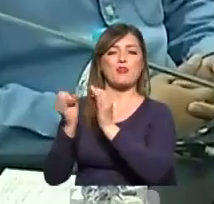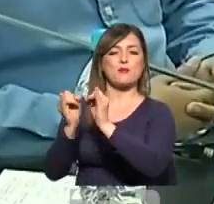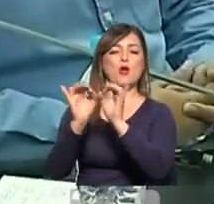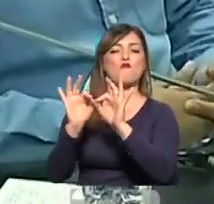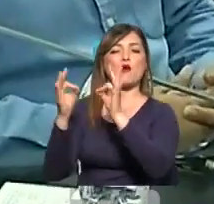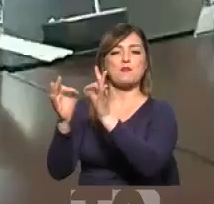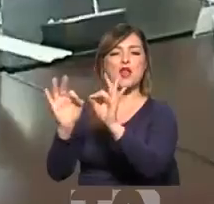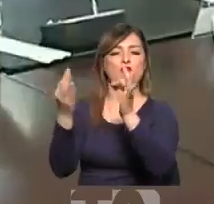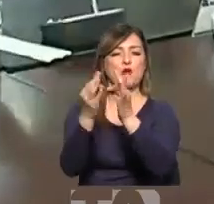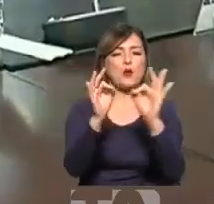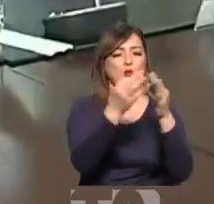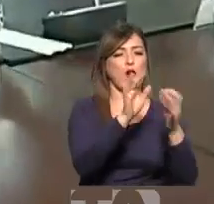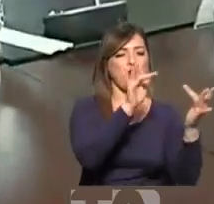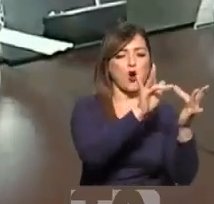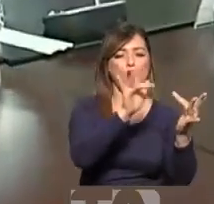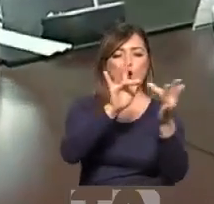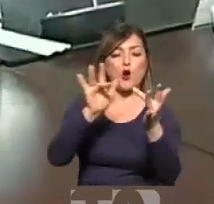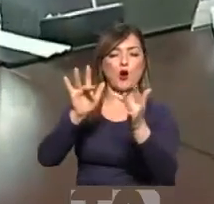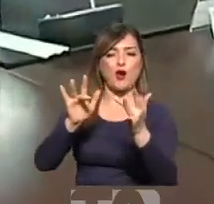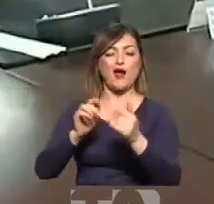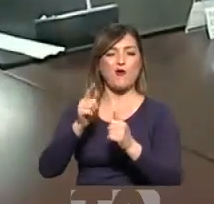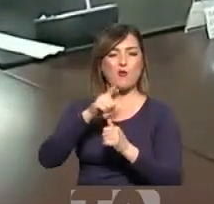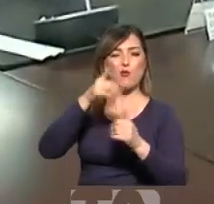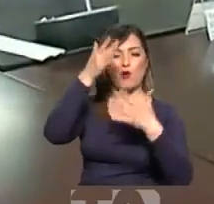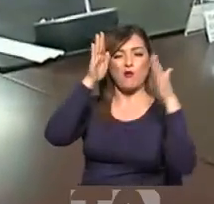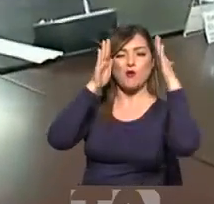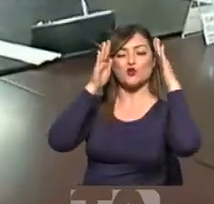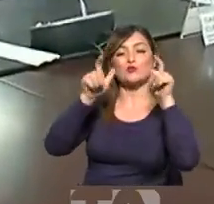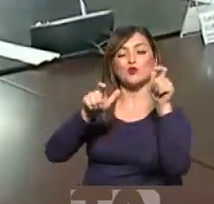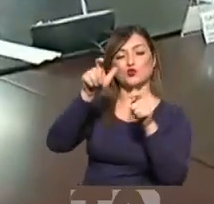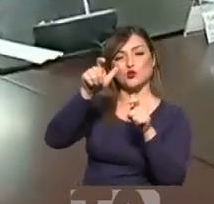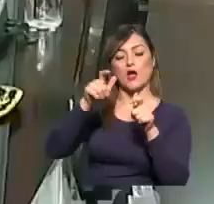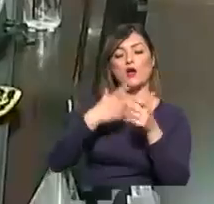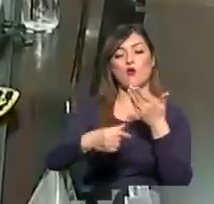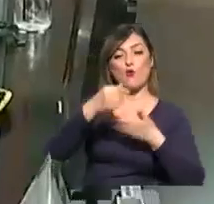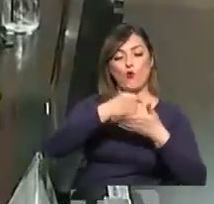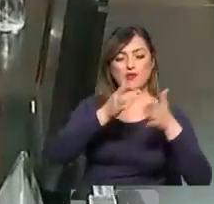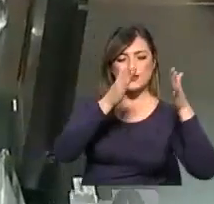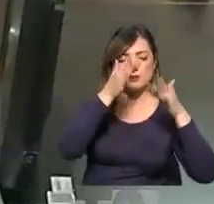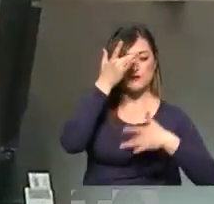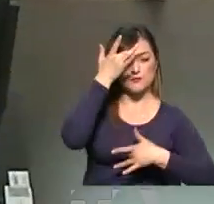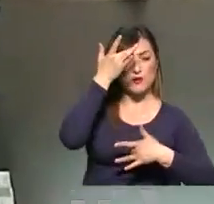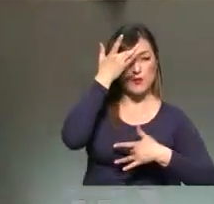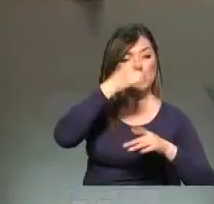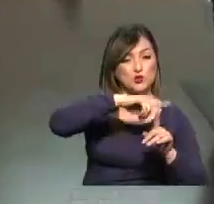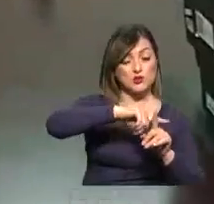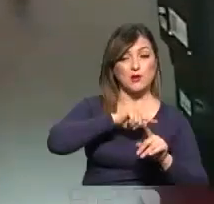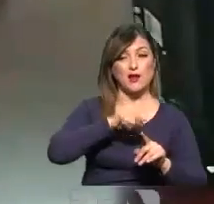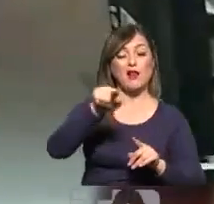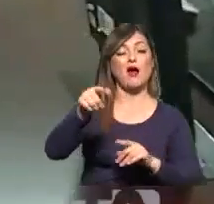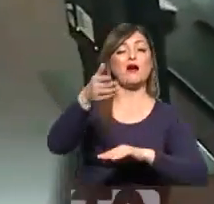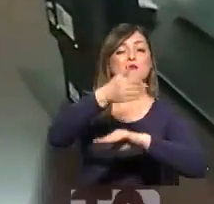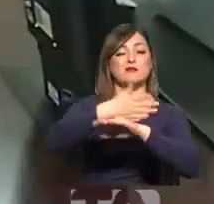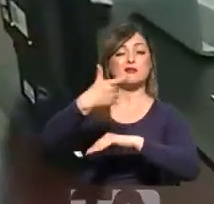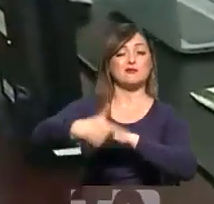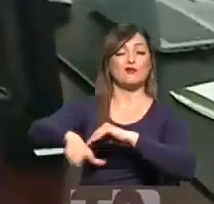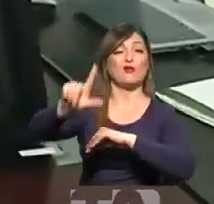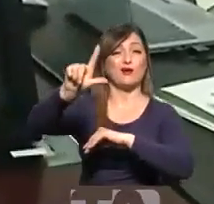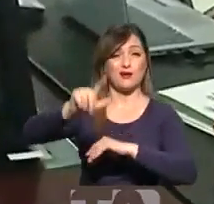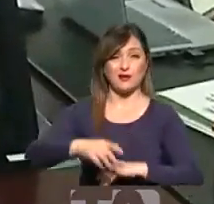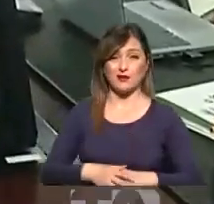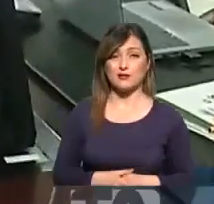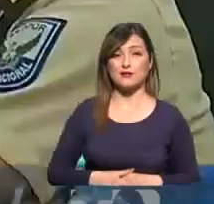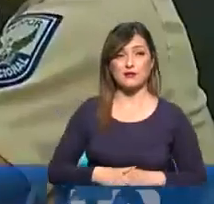a atenderse en Guayas pasó primero por Loja, por lo que aún se está haciendo los estudios y los análisis para determinar cuánto personas